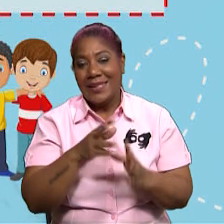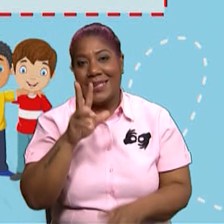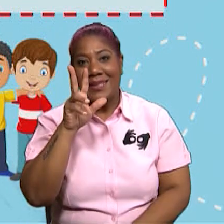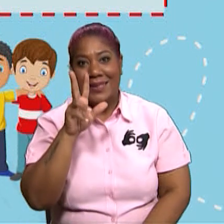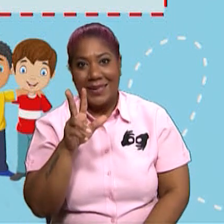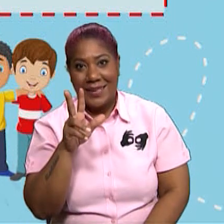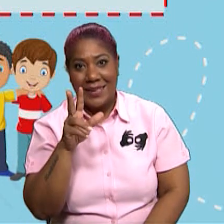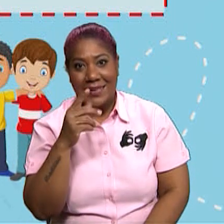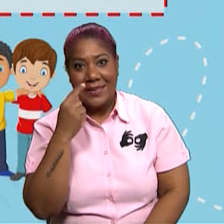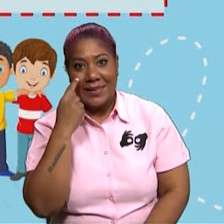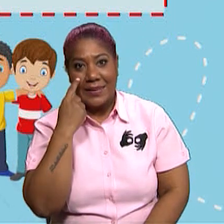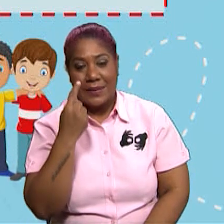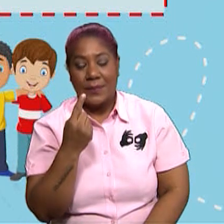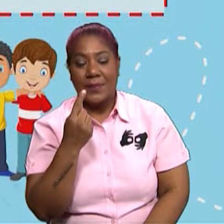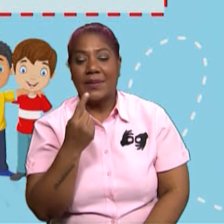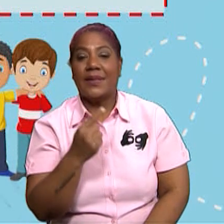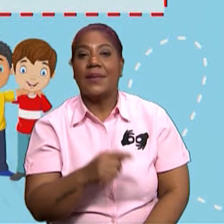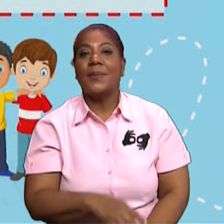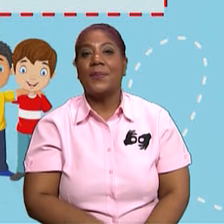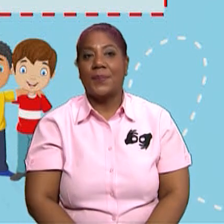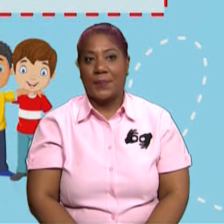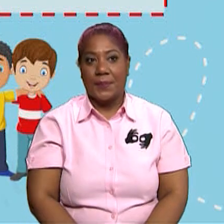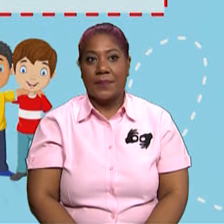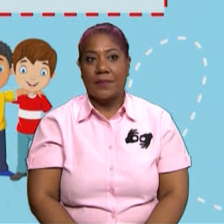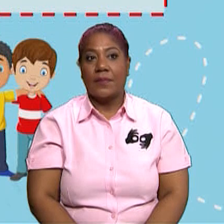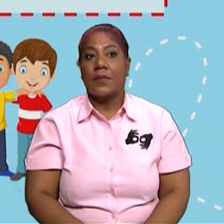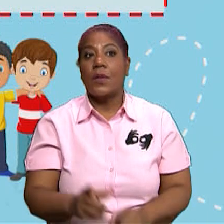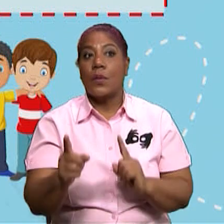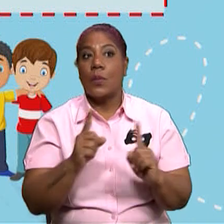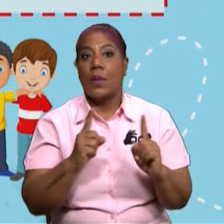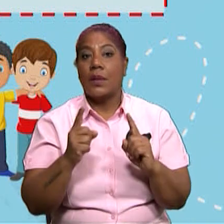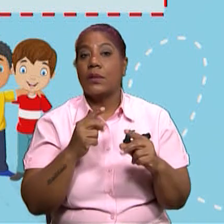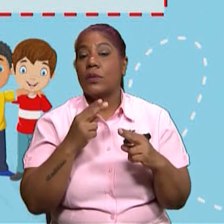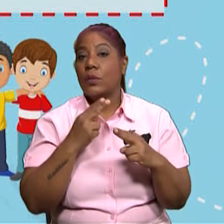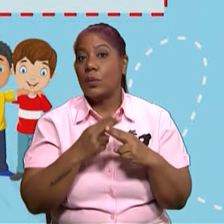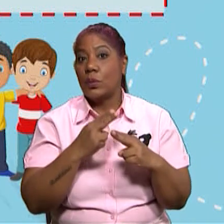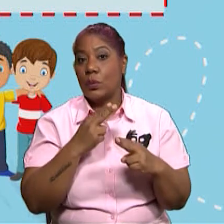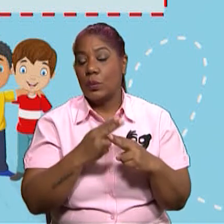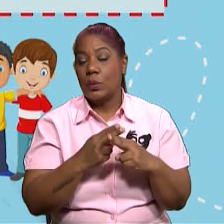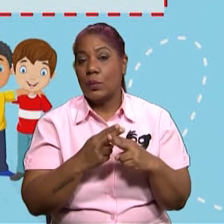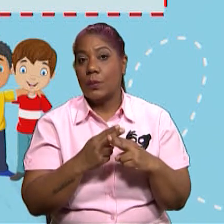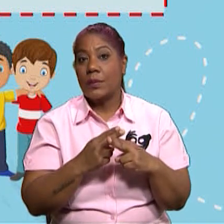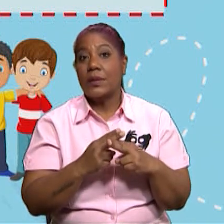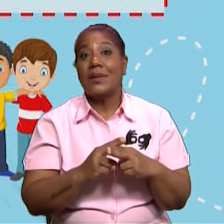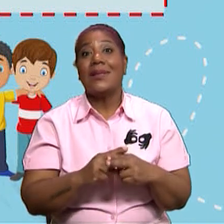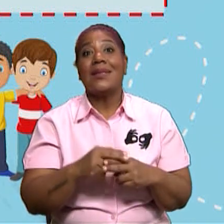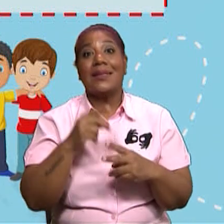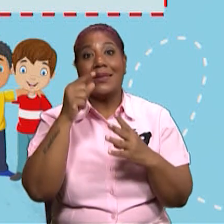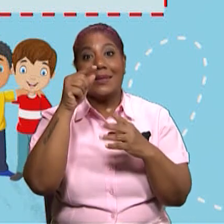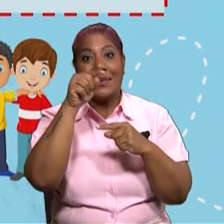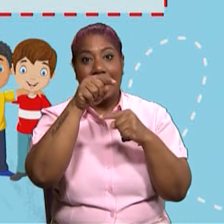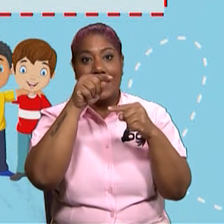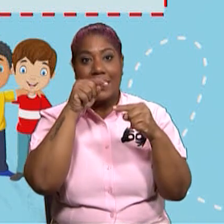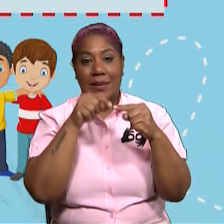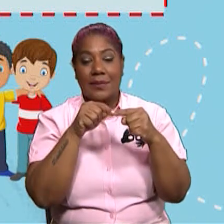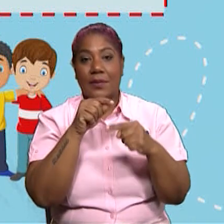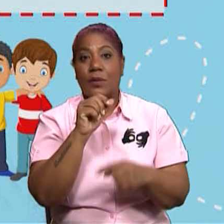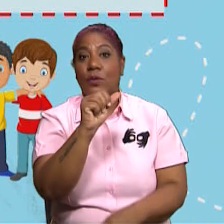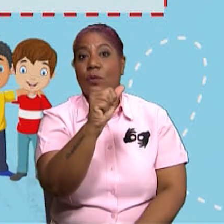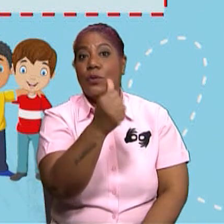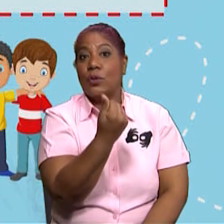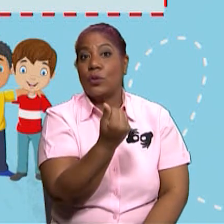elementos o los términos de la división. Se va a escribir 12, que es el total que